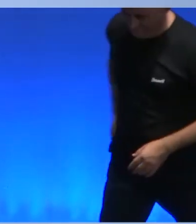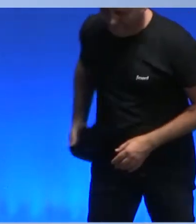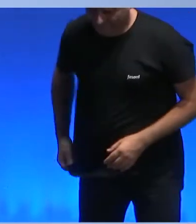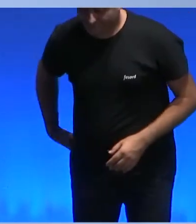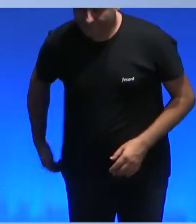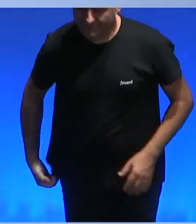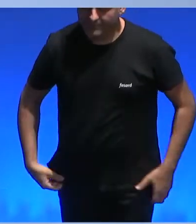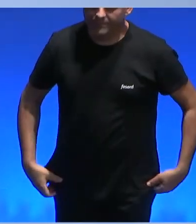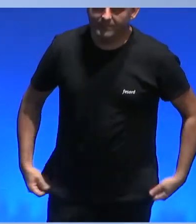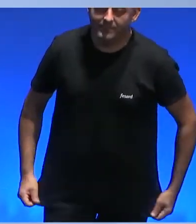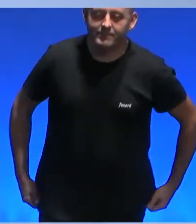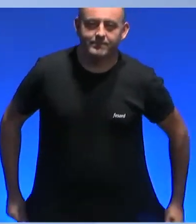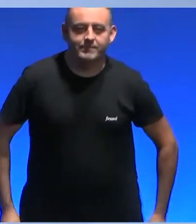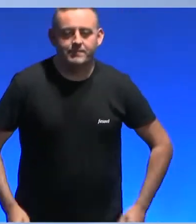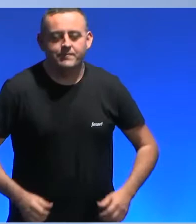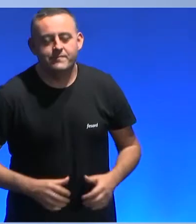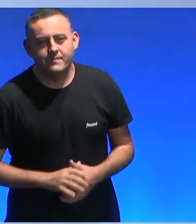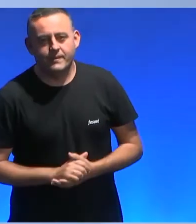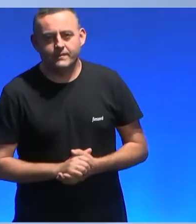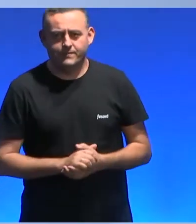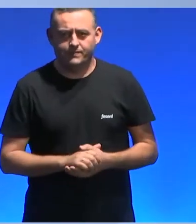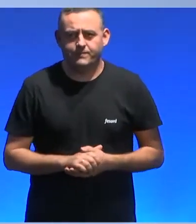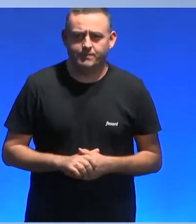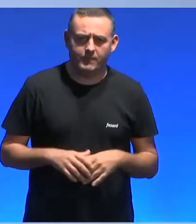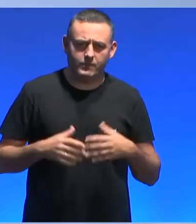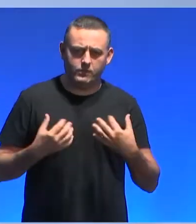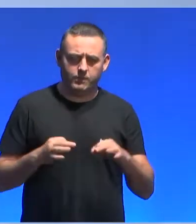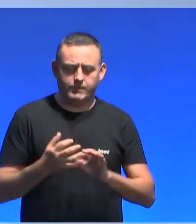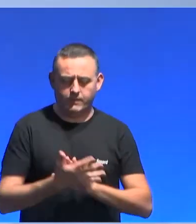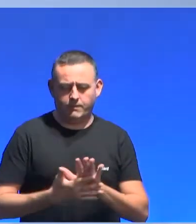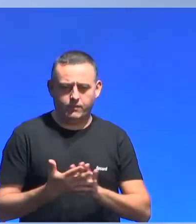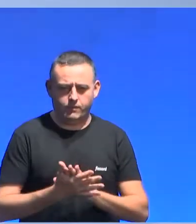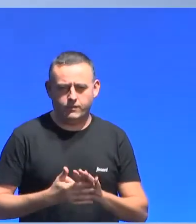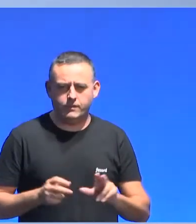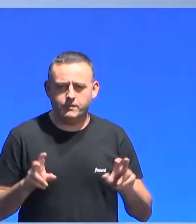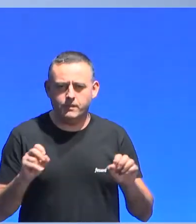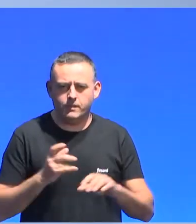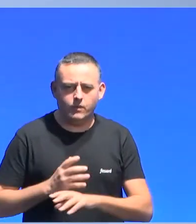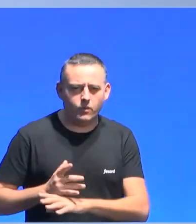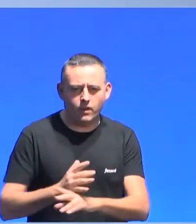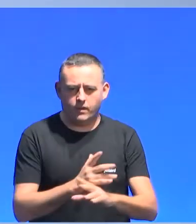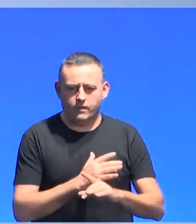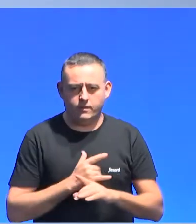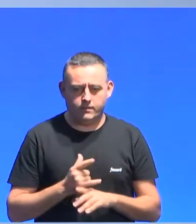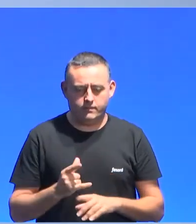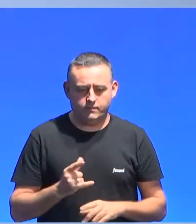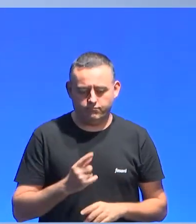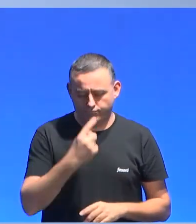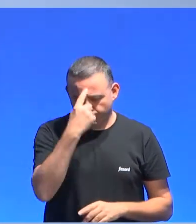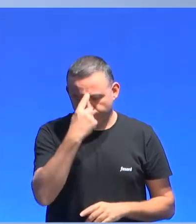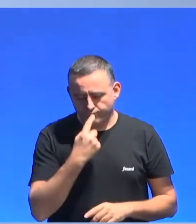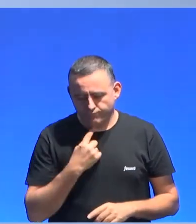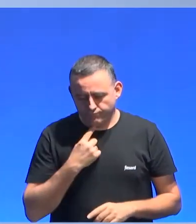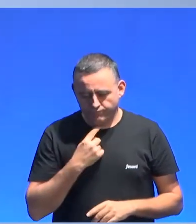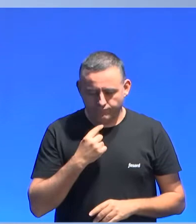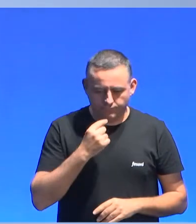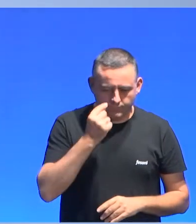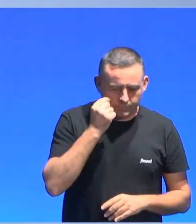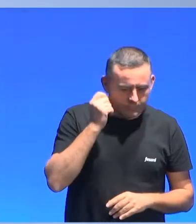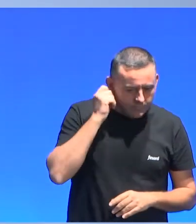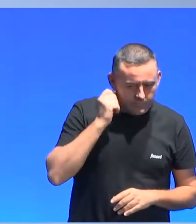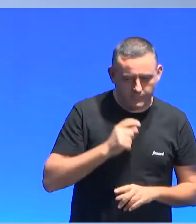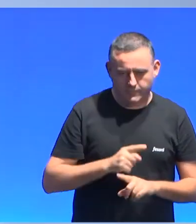niños lo viven en una manera totalmente distinta. Y tenemos que reconocer mucho más